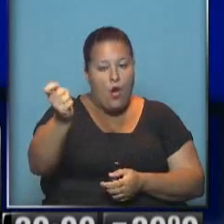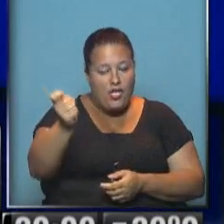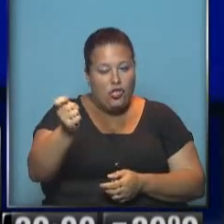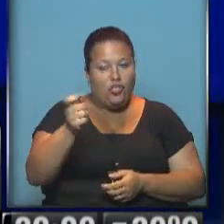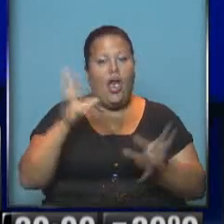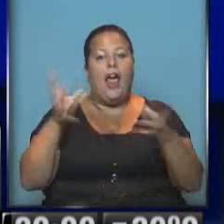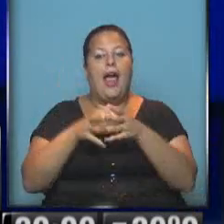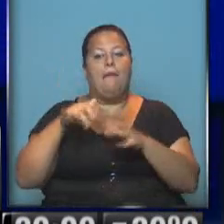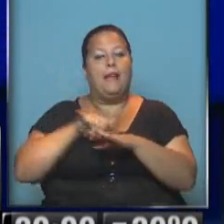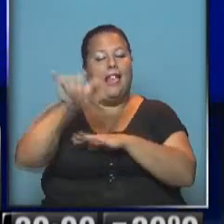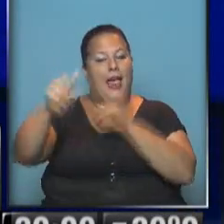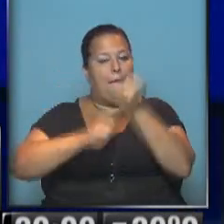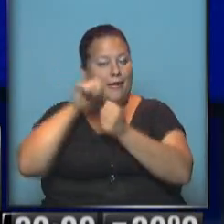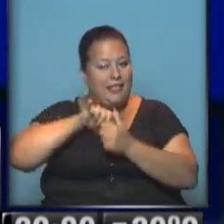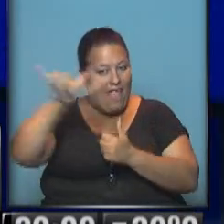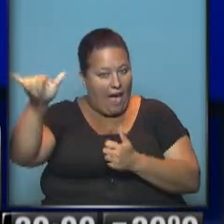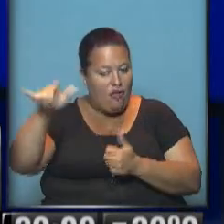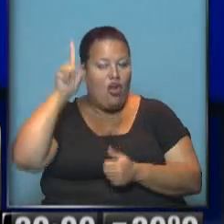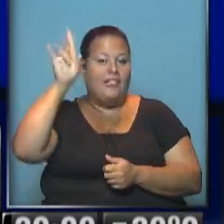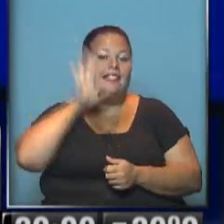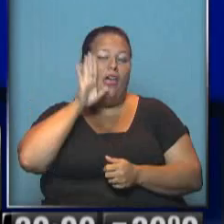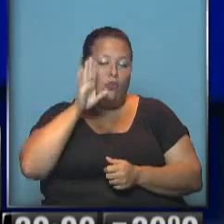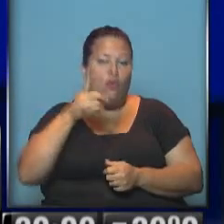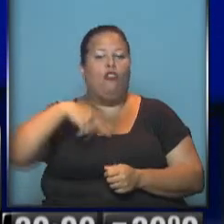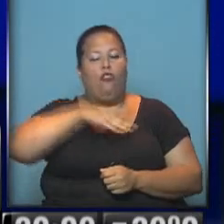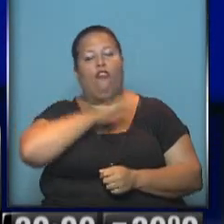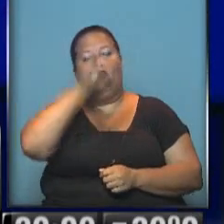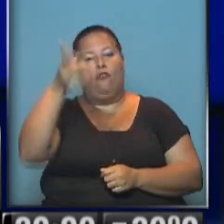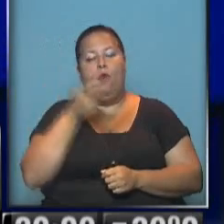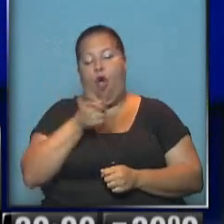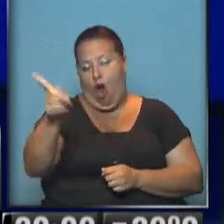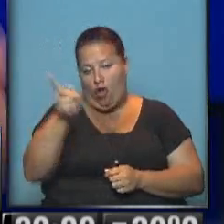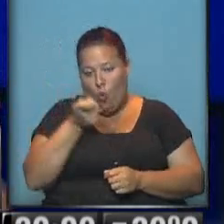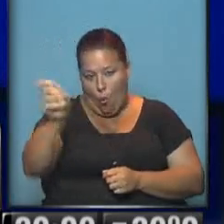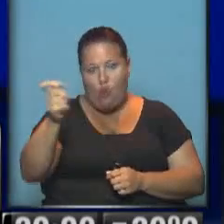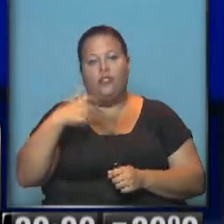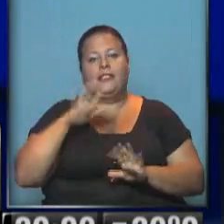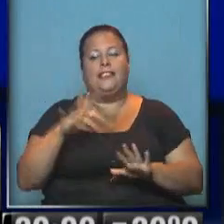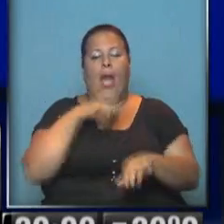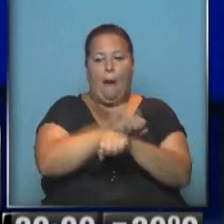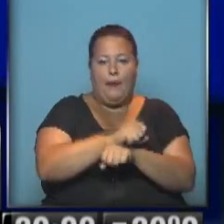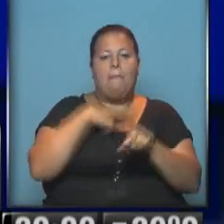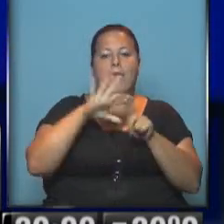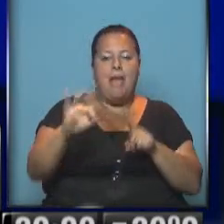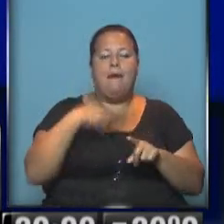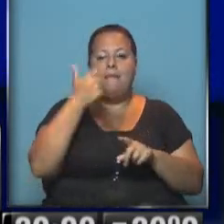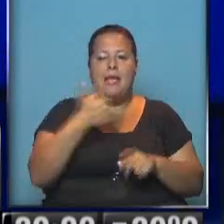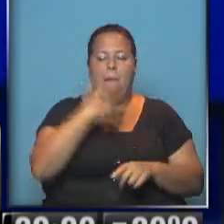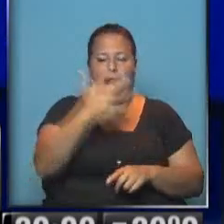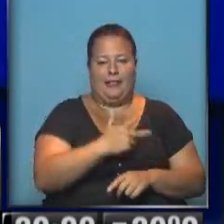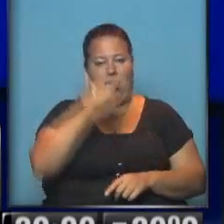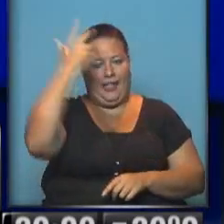la compañía de aviación en Estados Unidos, que nosotros fuimos los querellantes y yo estaba presa, fue mi hermano con mi hija y mi madre...